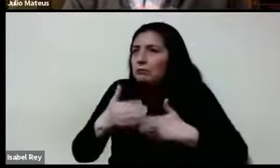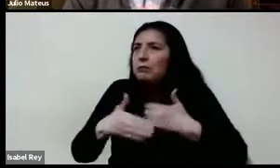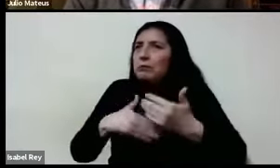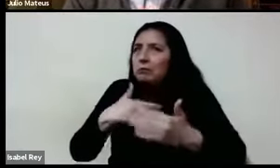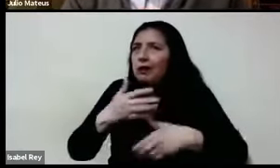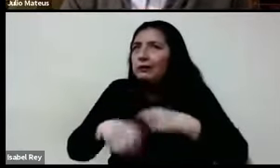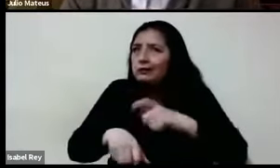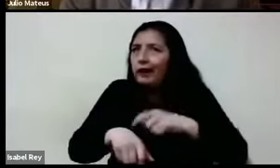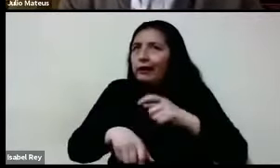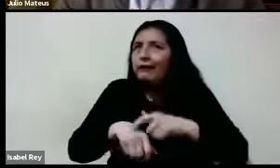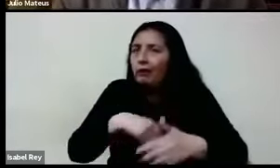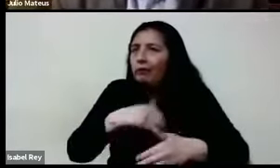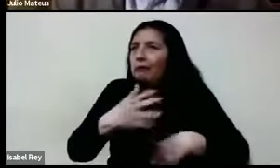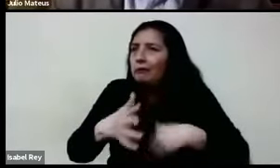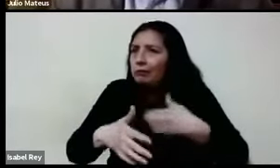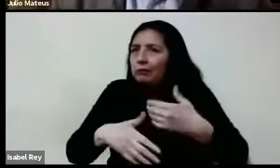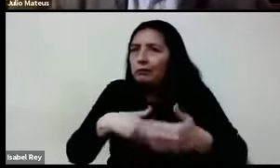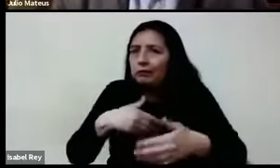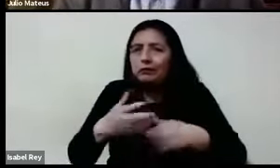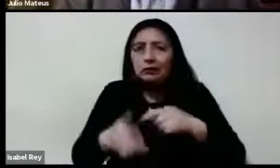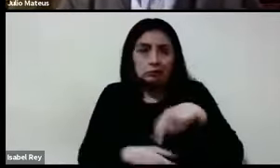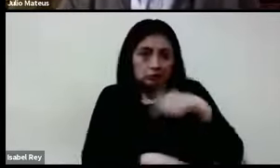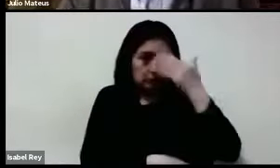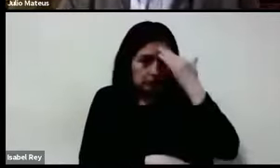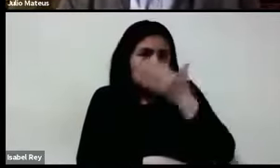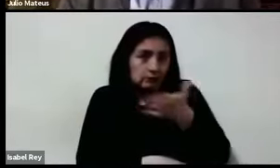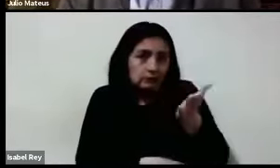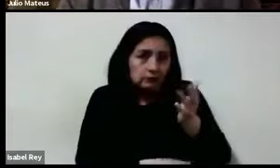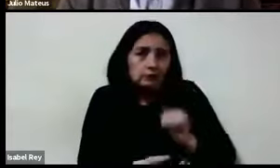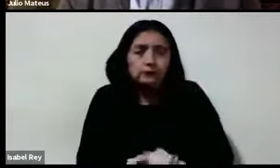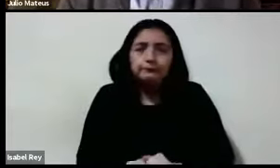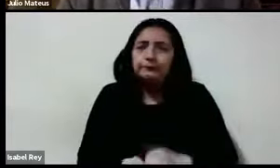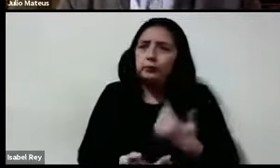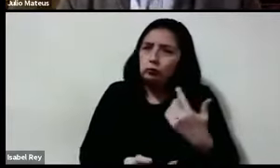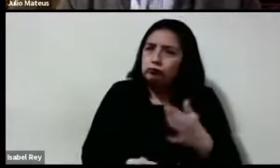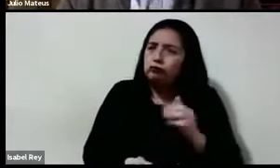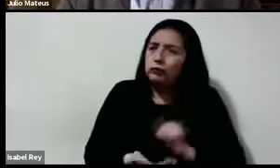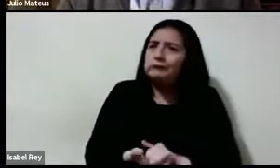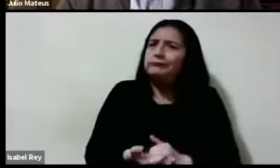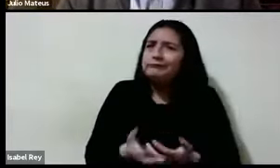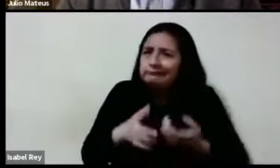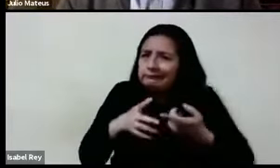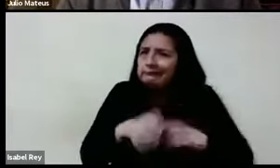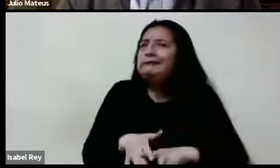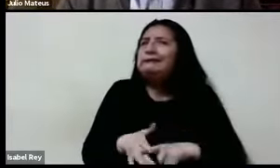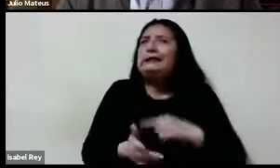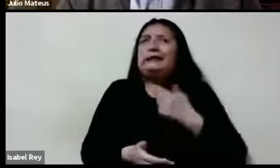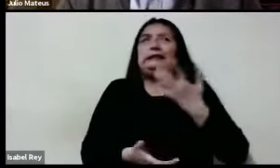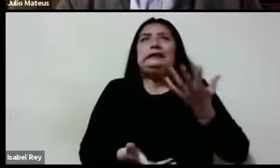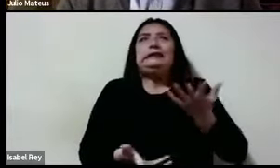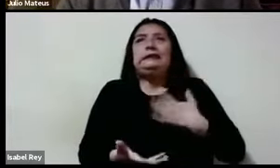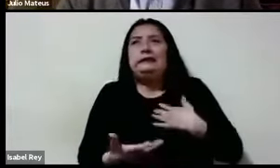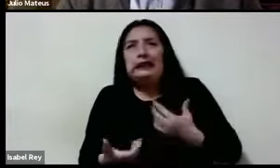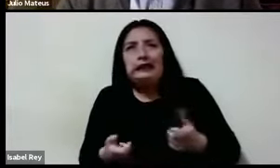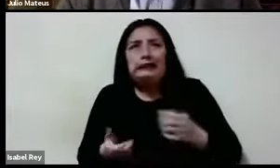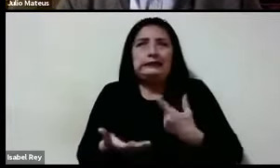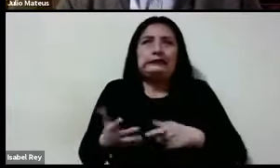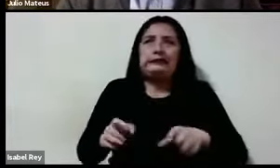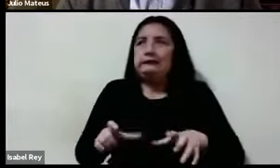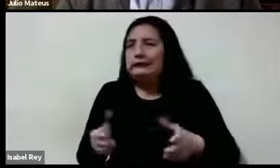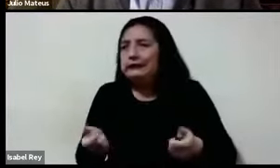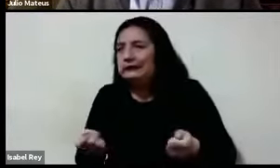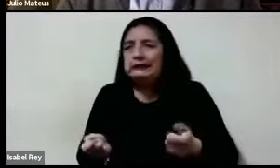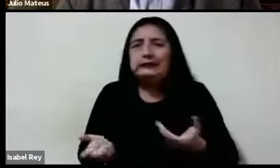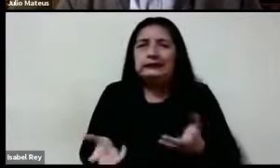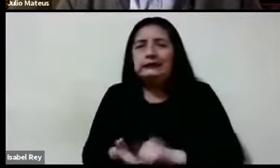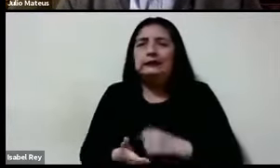y se dieron las cosas, como, bueno, ya todos conocemos, pues han tenido que empezar a tomar las riendas del asunto. Entonces ellos han